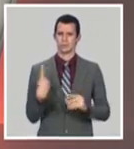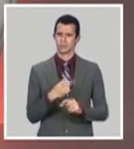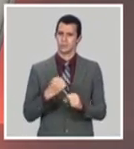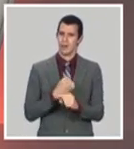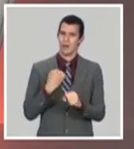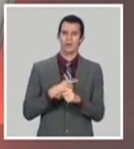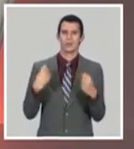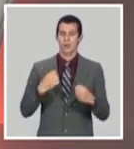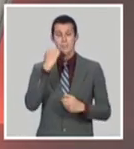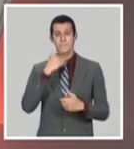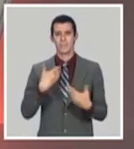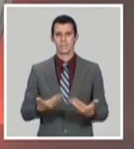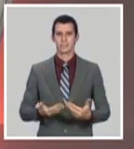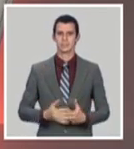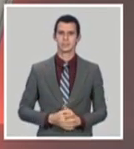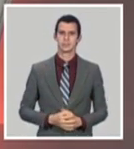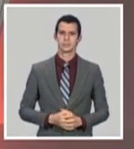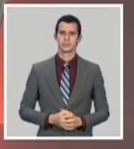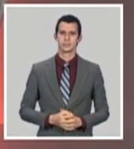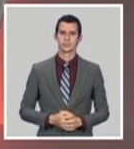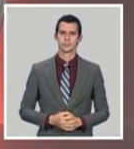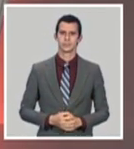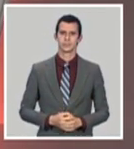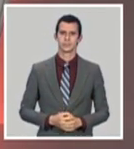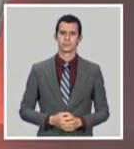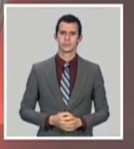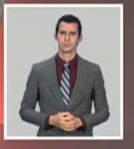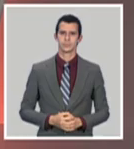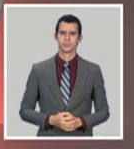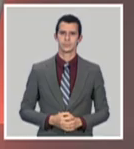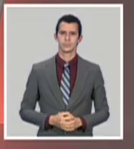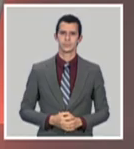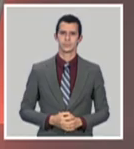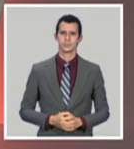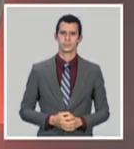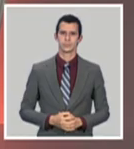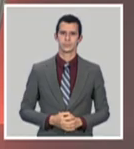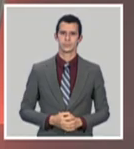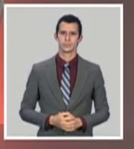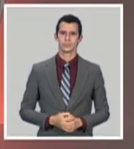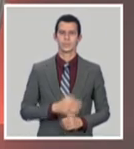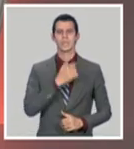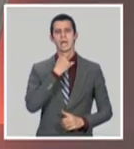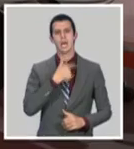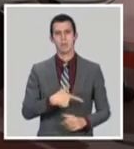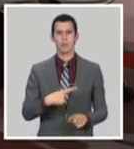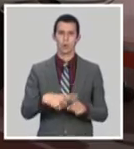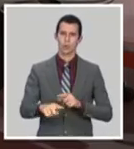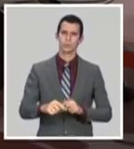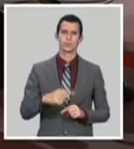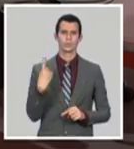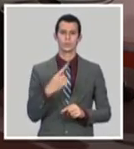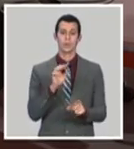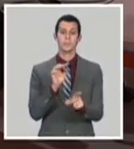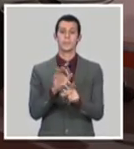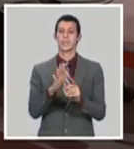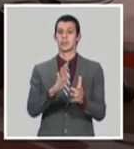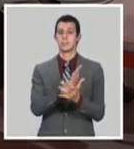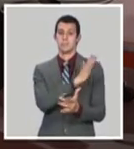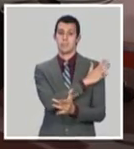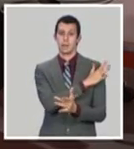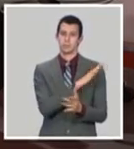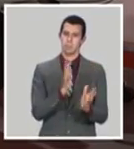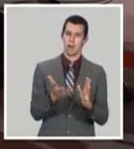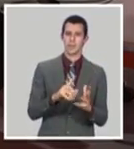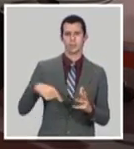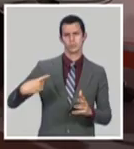hemos crecido de manera considerable el número de PCR, es decir, la capacidad de laboratorio, como de cuando empezamos, de alrededor de 100 PCR